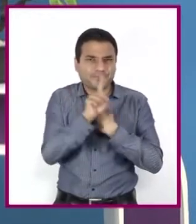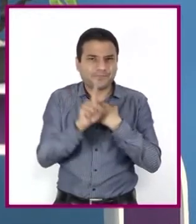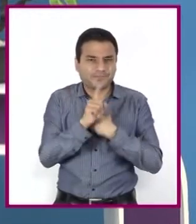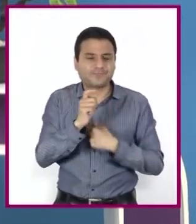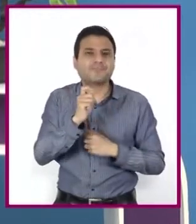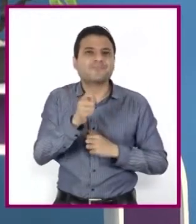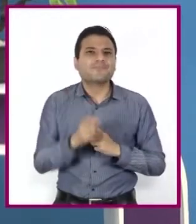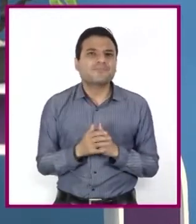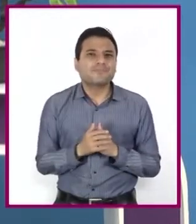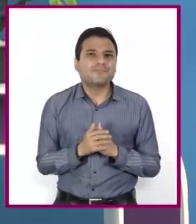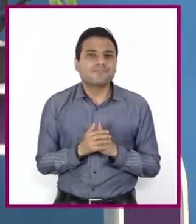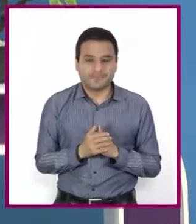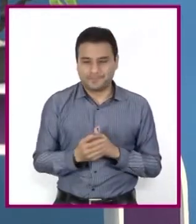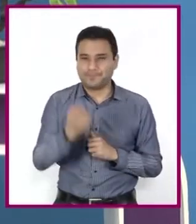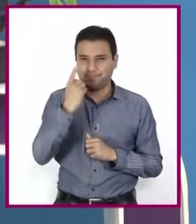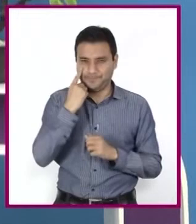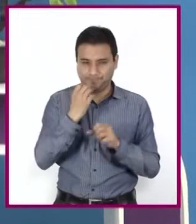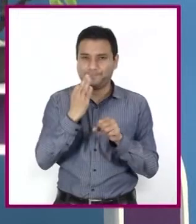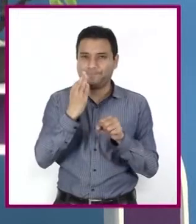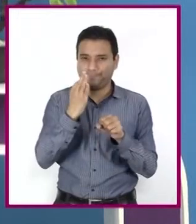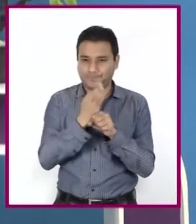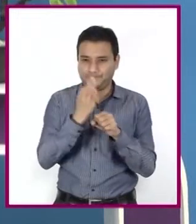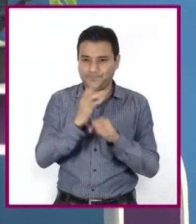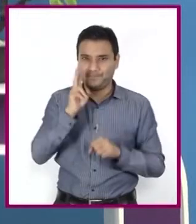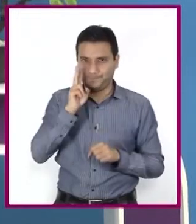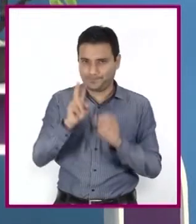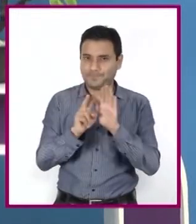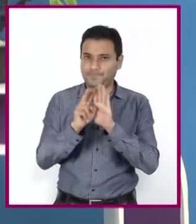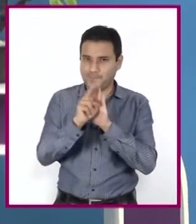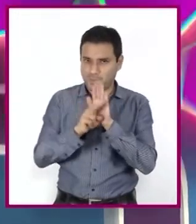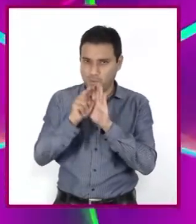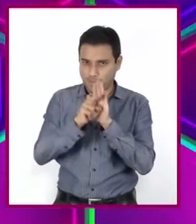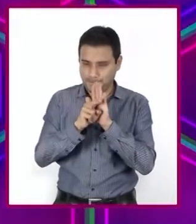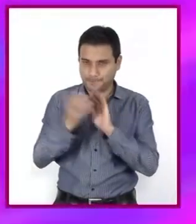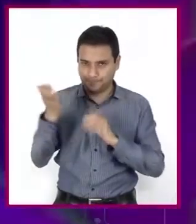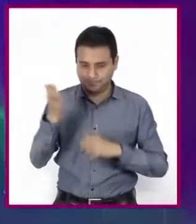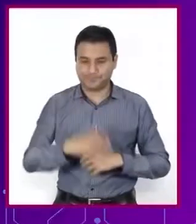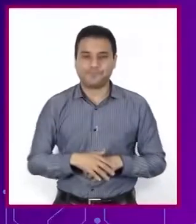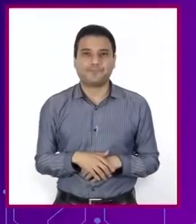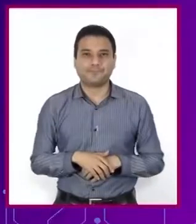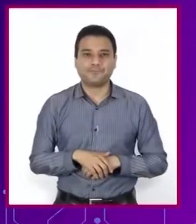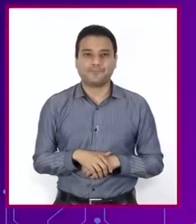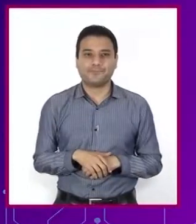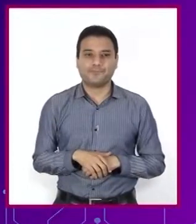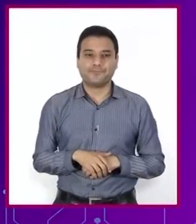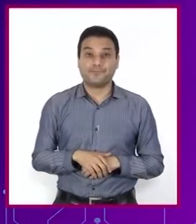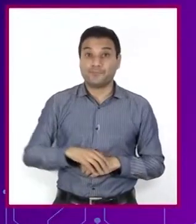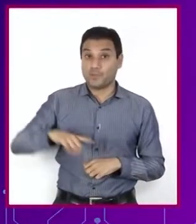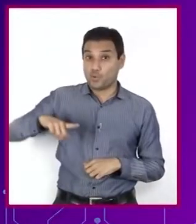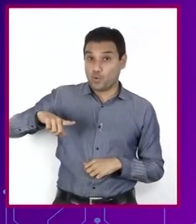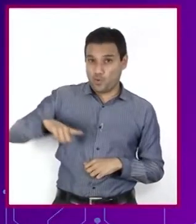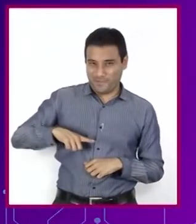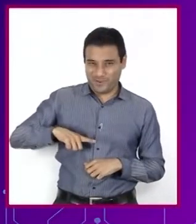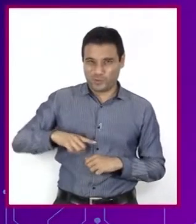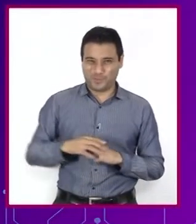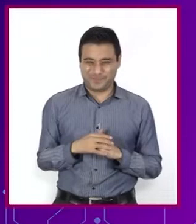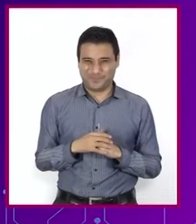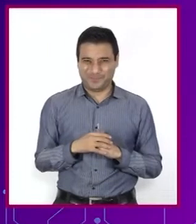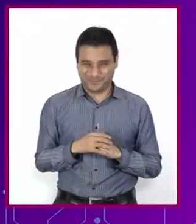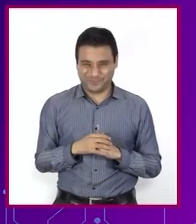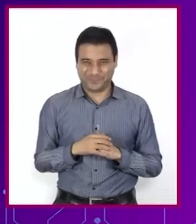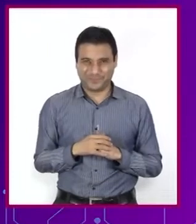en Europa, veamos y escuchemos el siguiente video. Los gobiernos aliados y